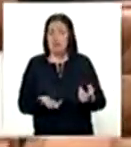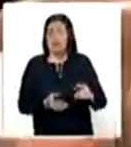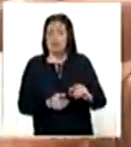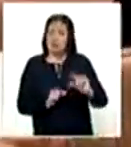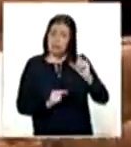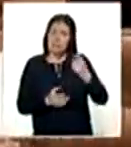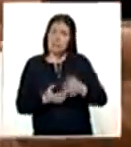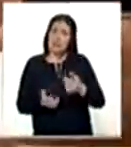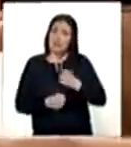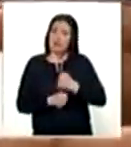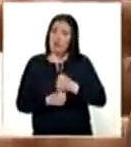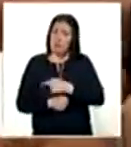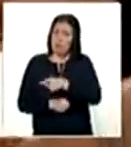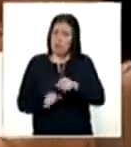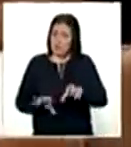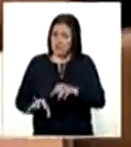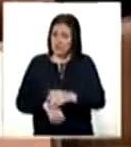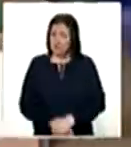que desempeñan.